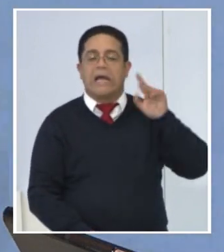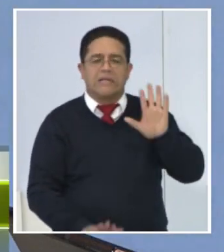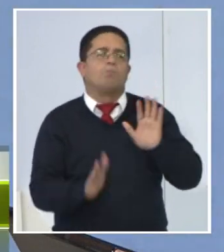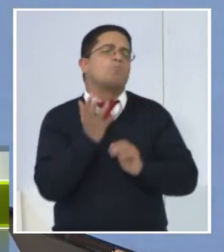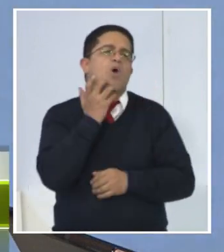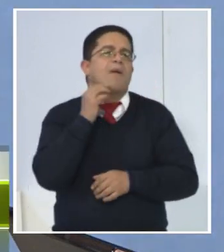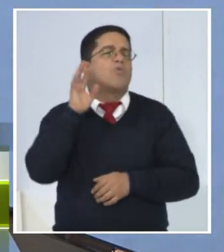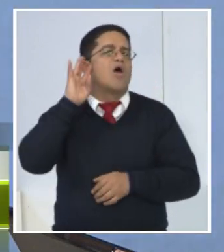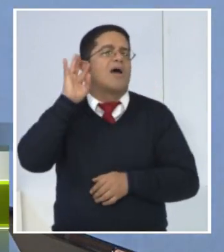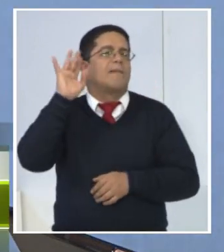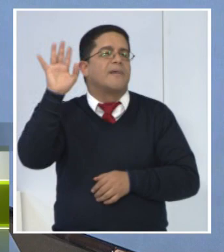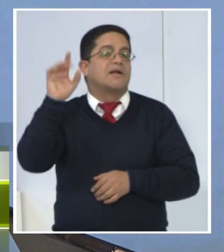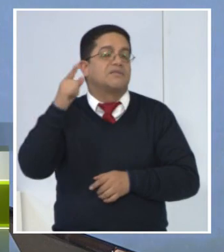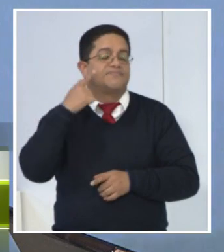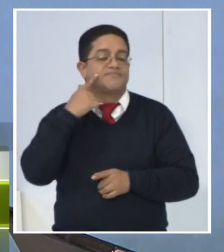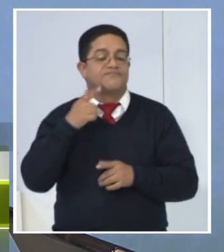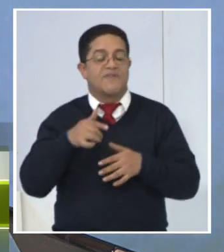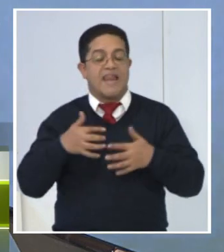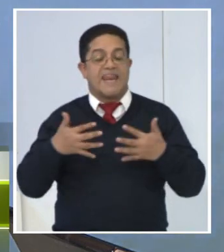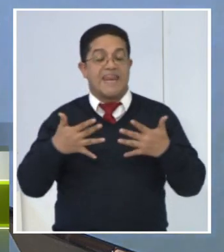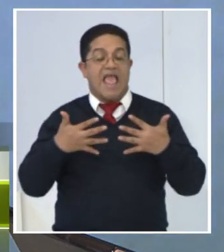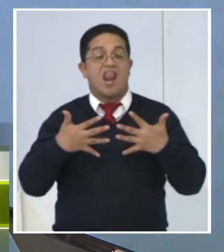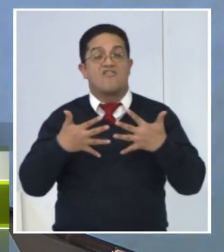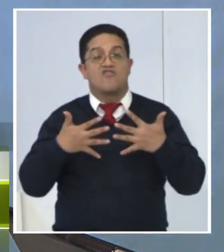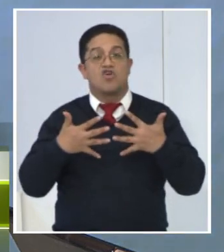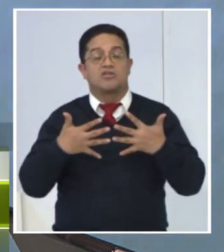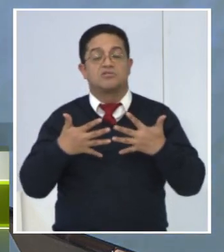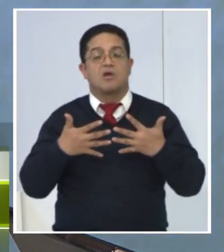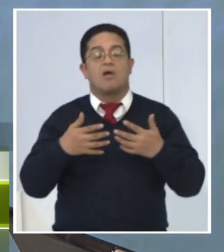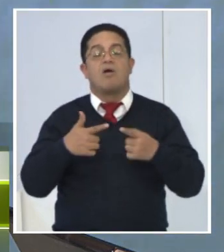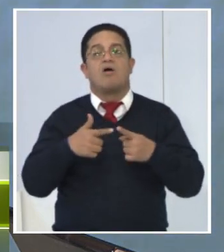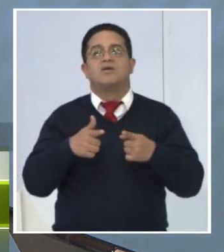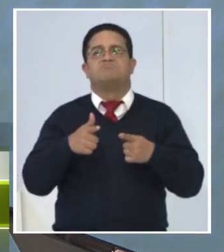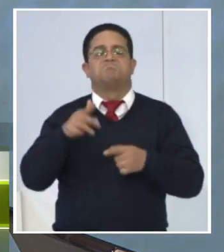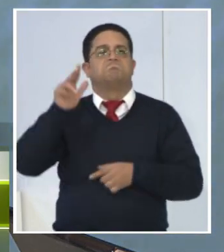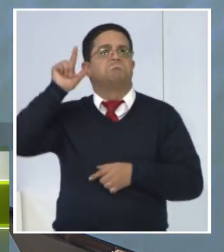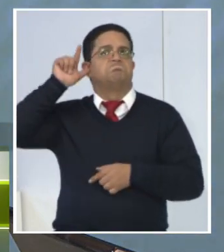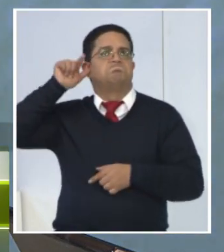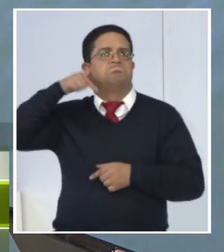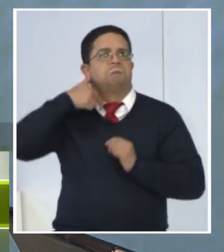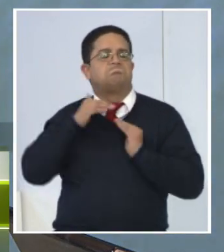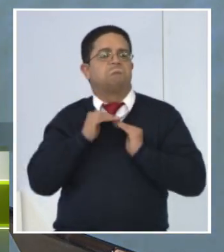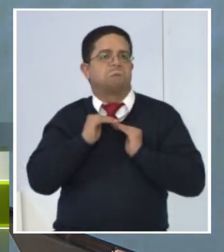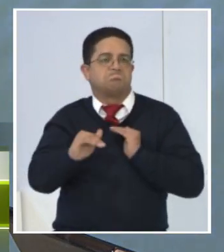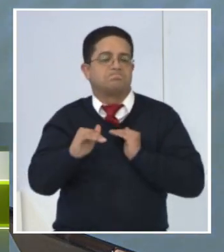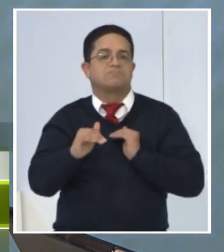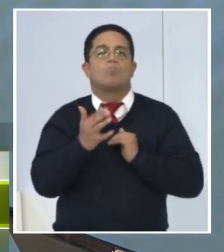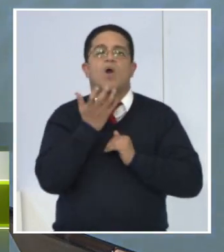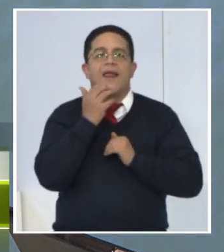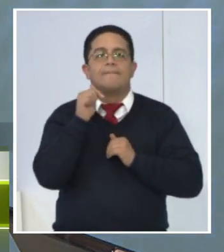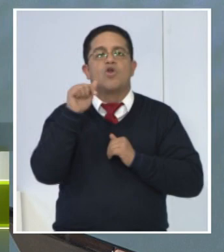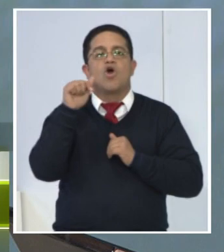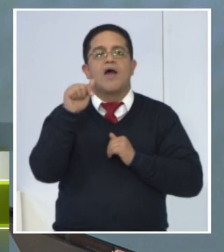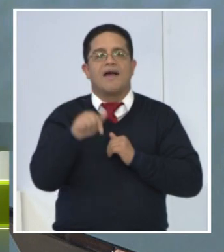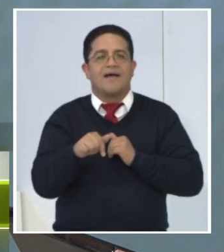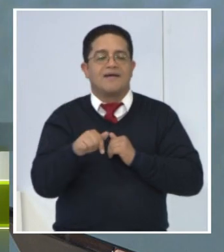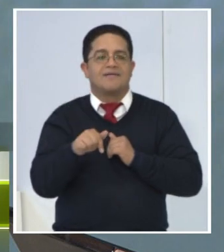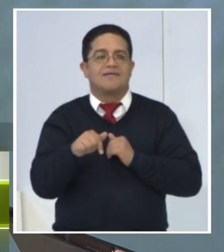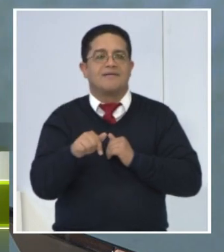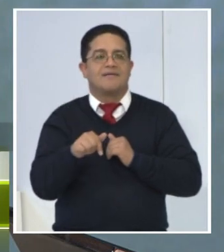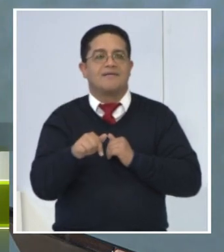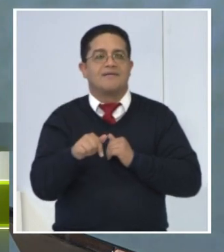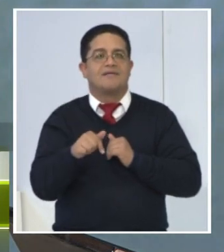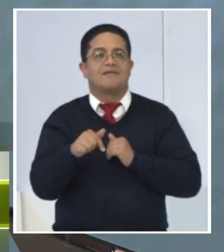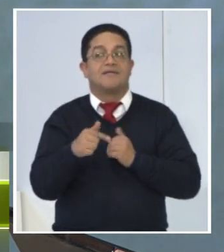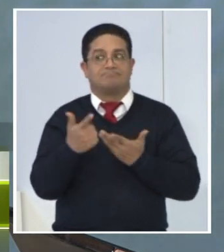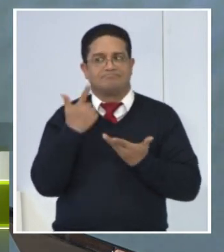imaginémonos no Ok. tenerla. Imaginémonos no poder escuchar una música, no poder transmitir. Por ejemplo, O comunicarnos. aquí tenemos la